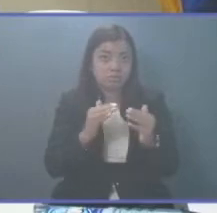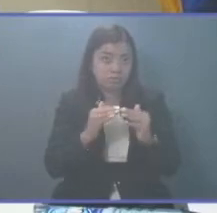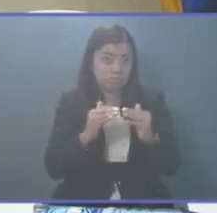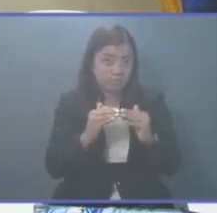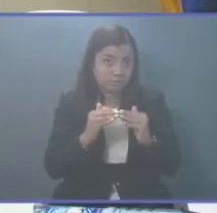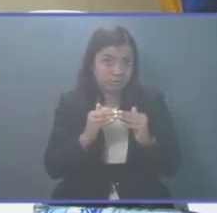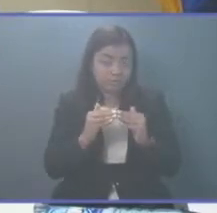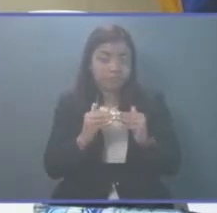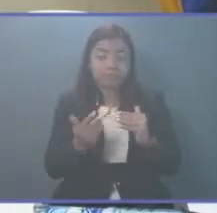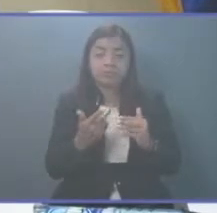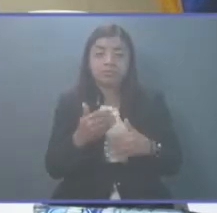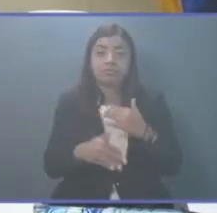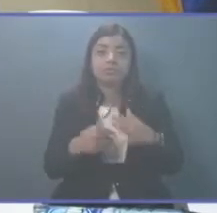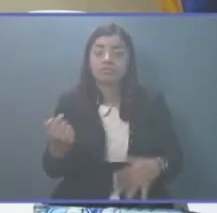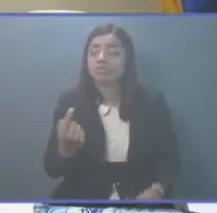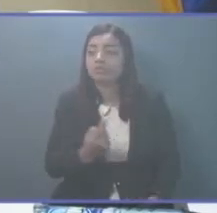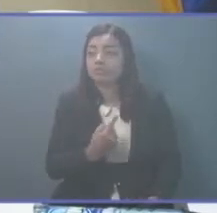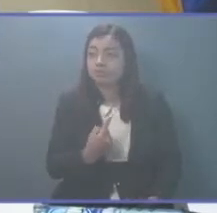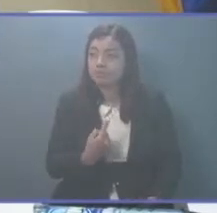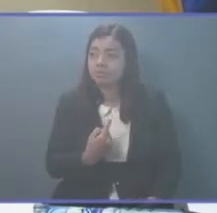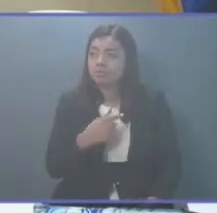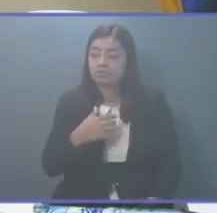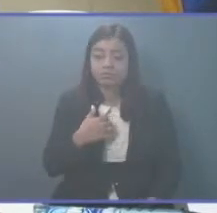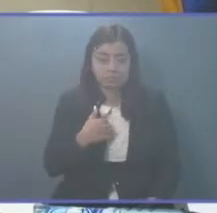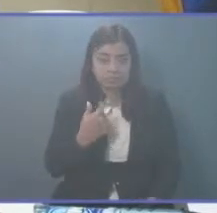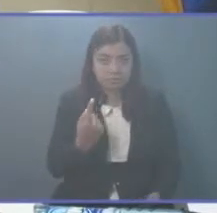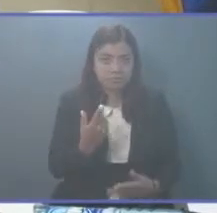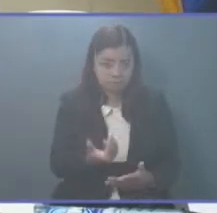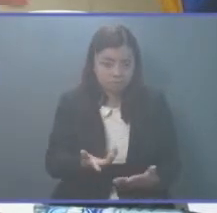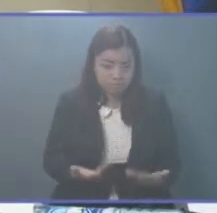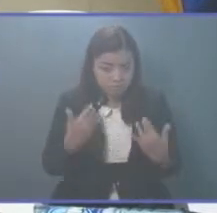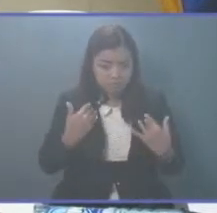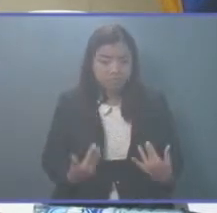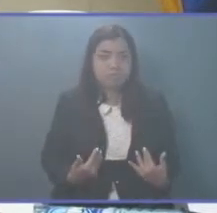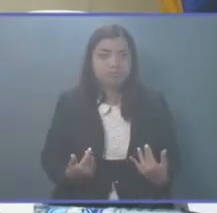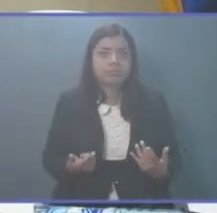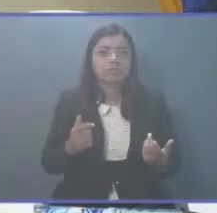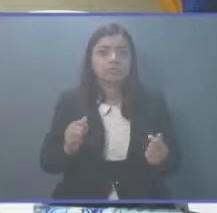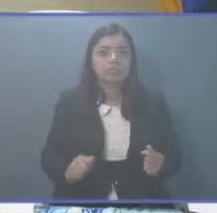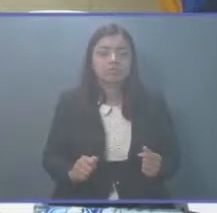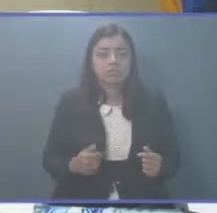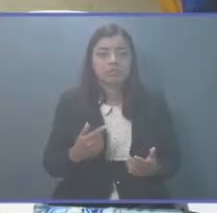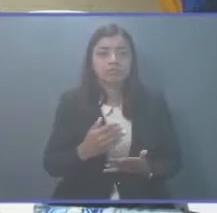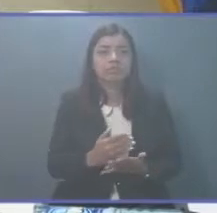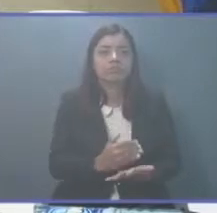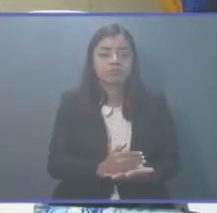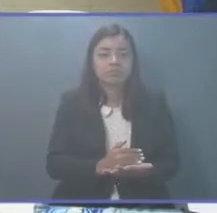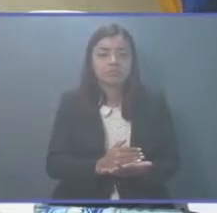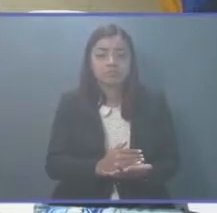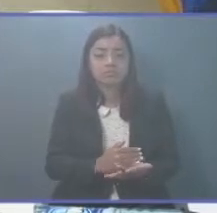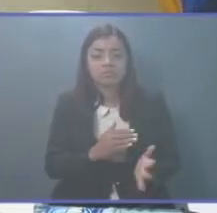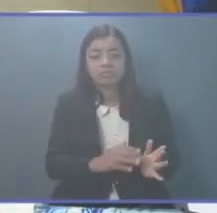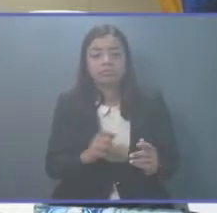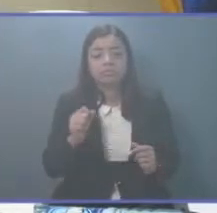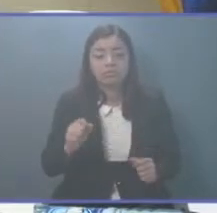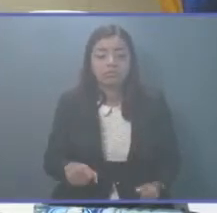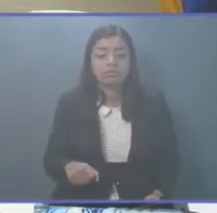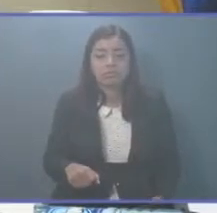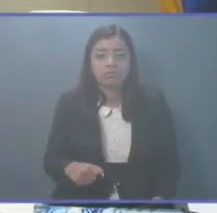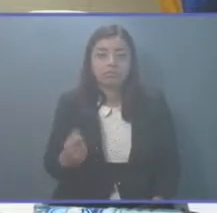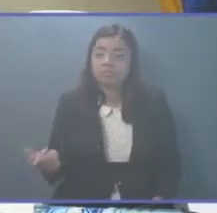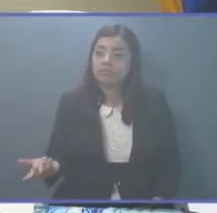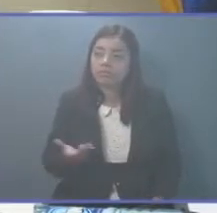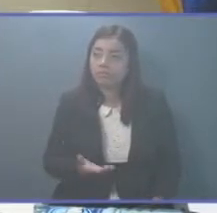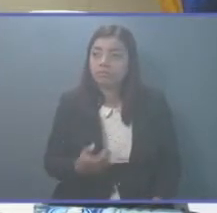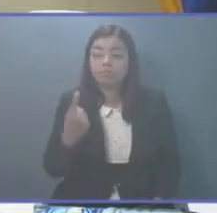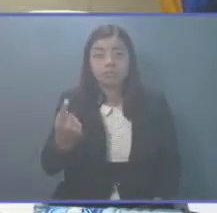sea, que la gente tenga derecho, eso obviamente ve en lo civil, pero que la gente tenga derecho, porque en realidad